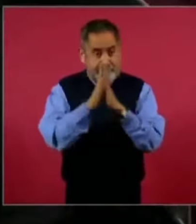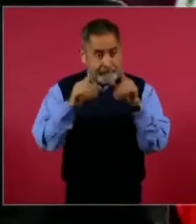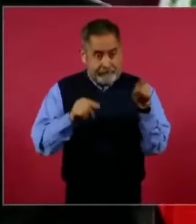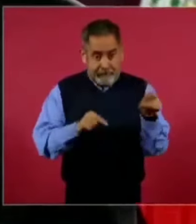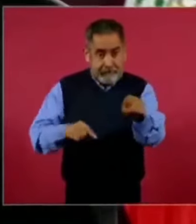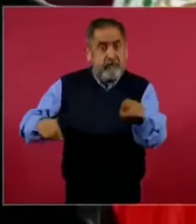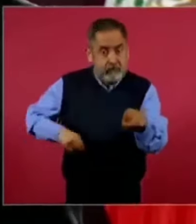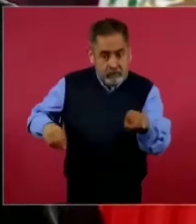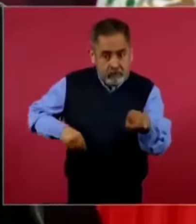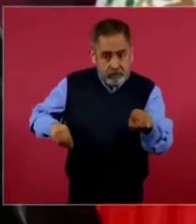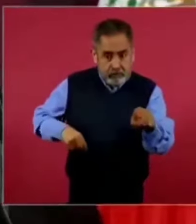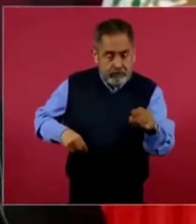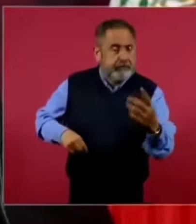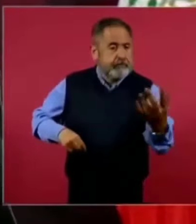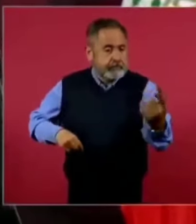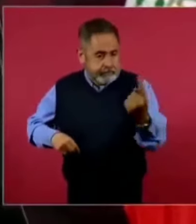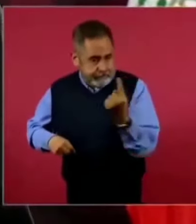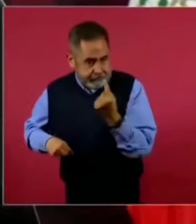nos dicen,